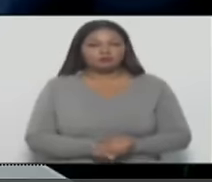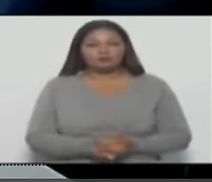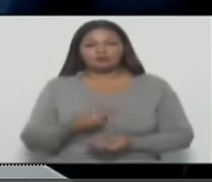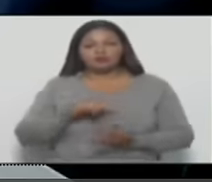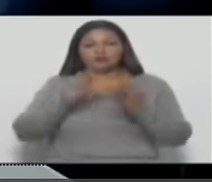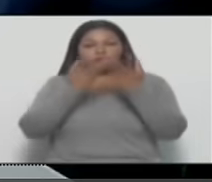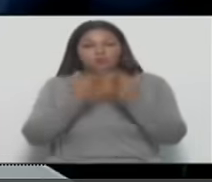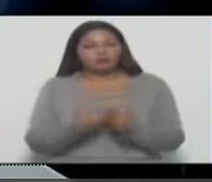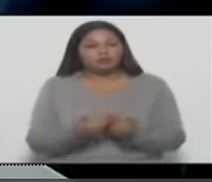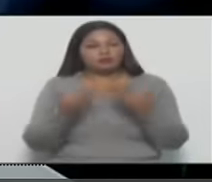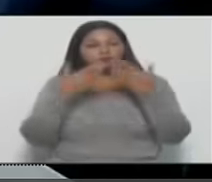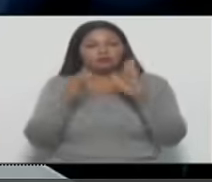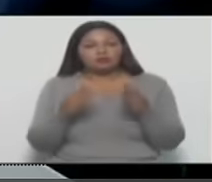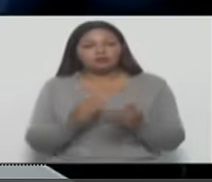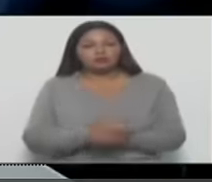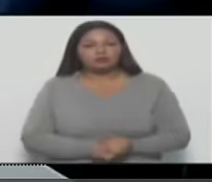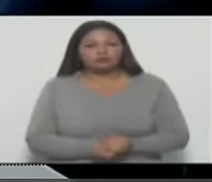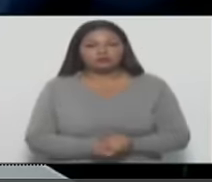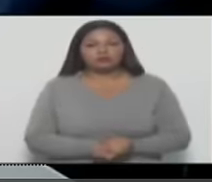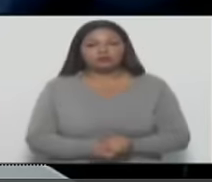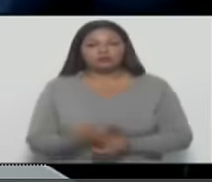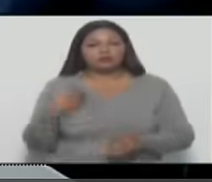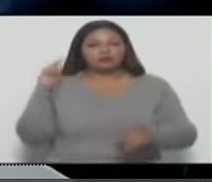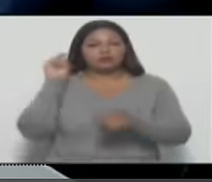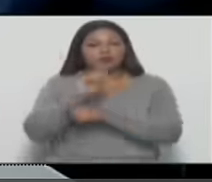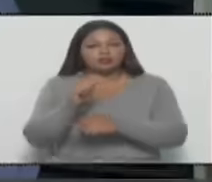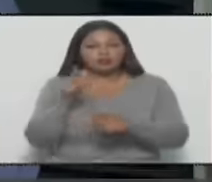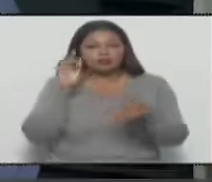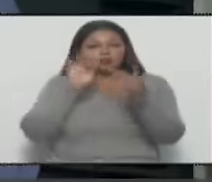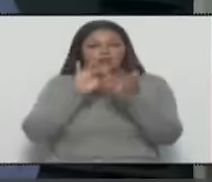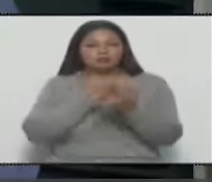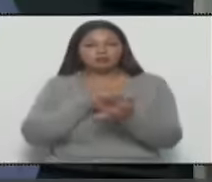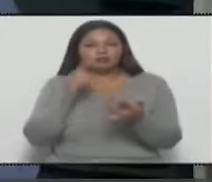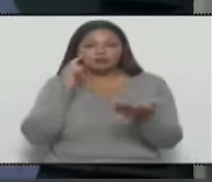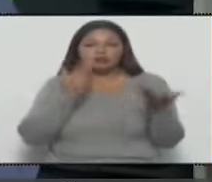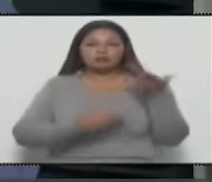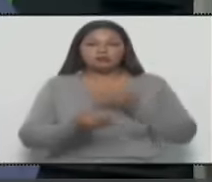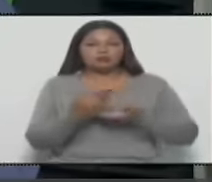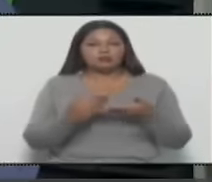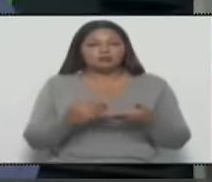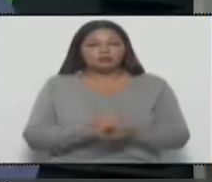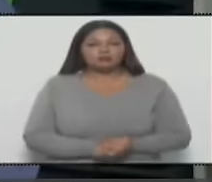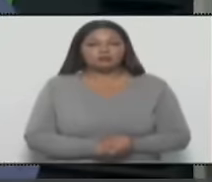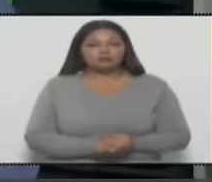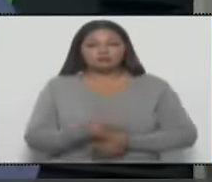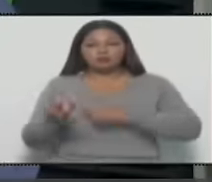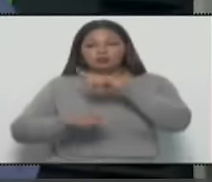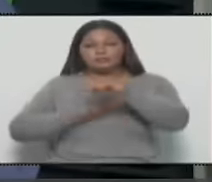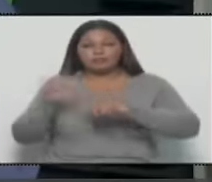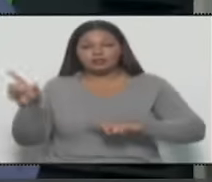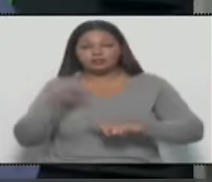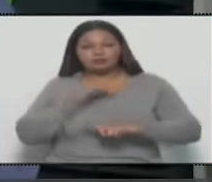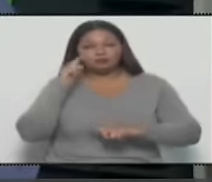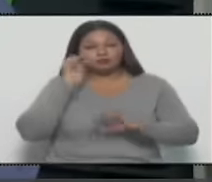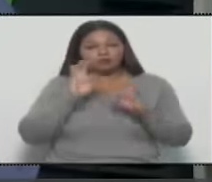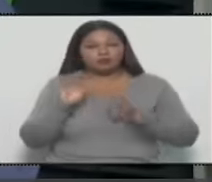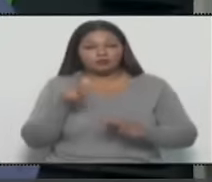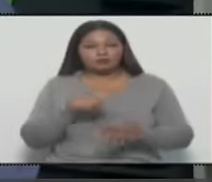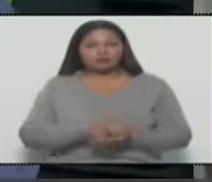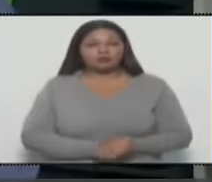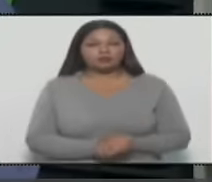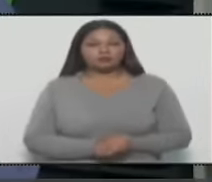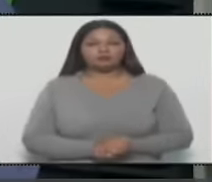pública. Inclusive, ataques directamente orientados hacia los servidores de Conviasa en sus portales web también, para